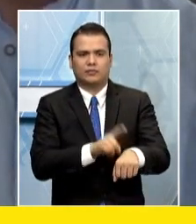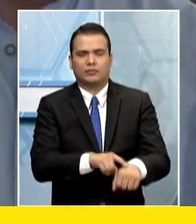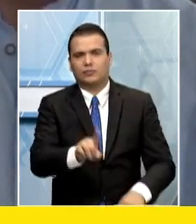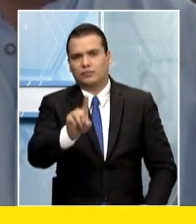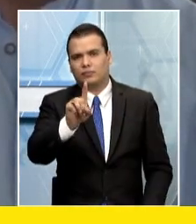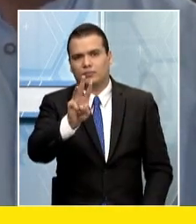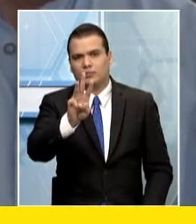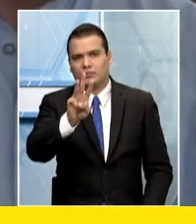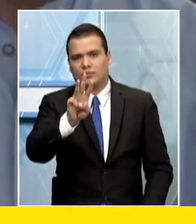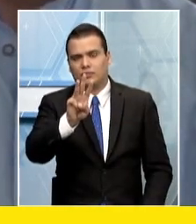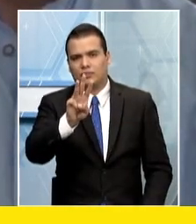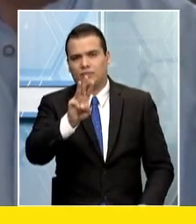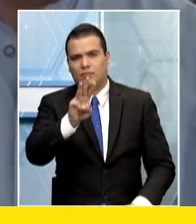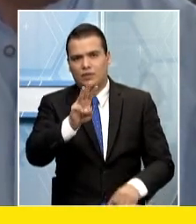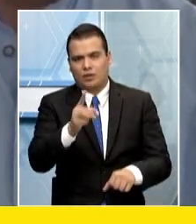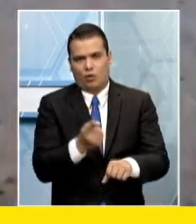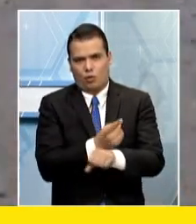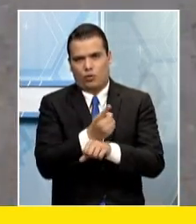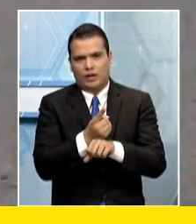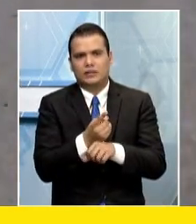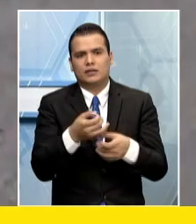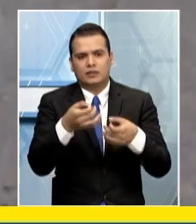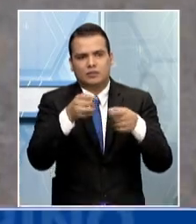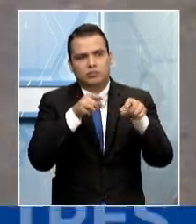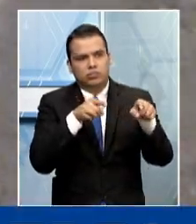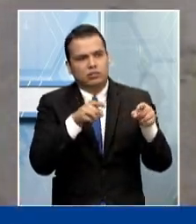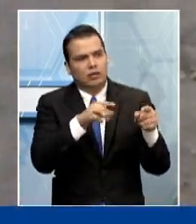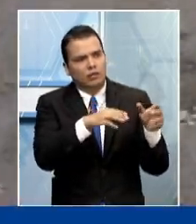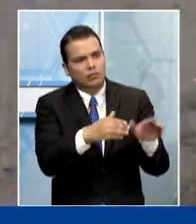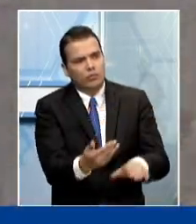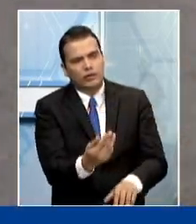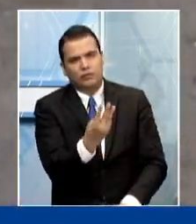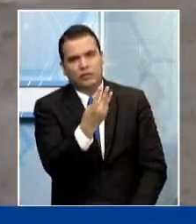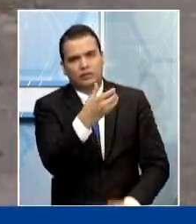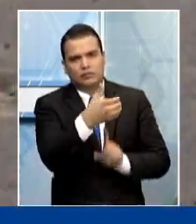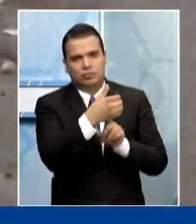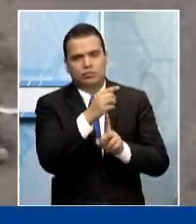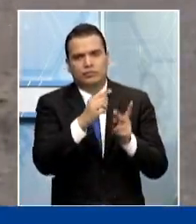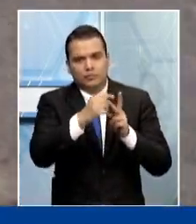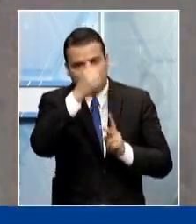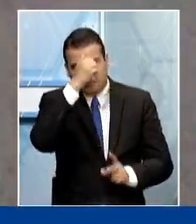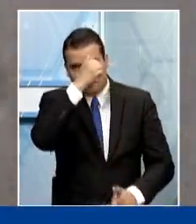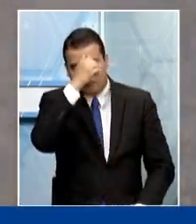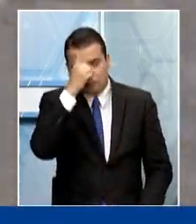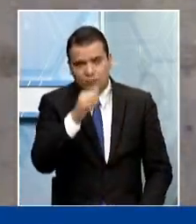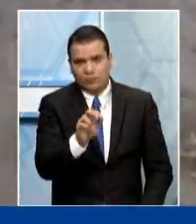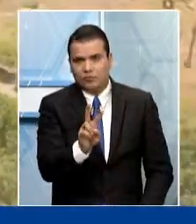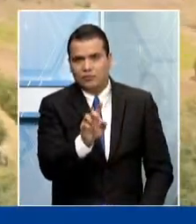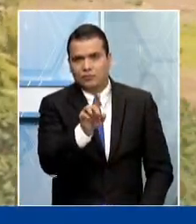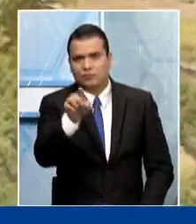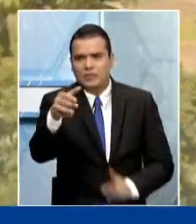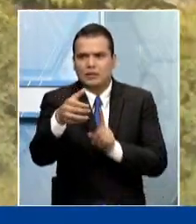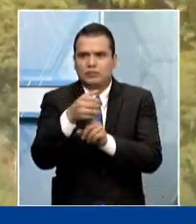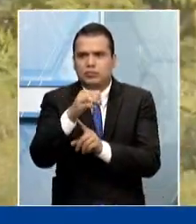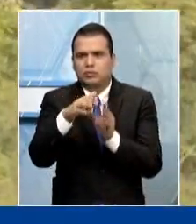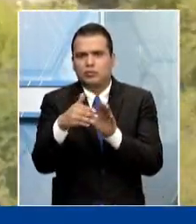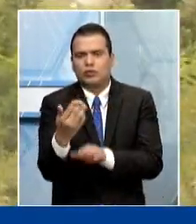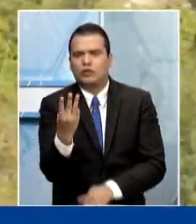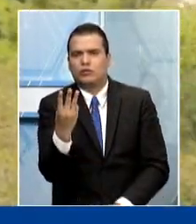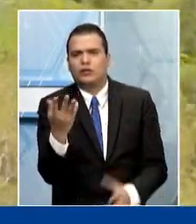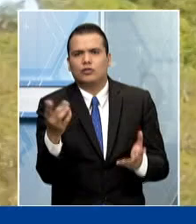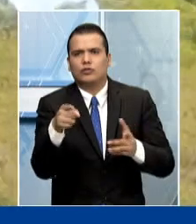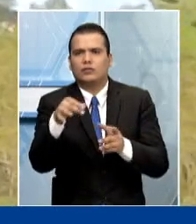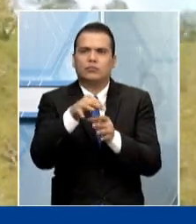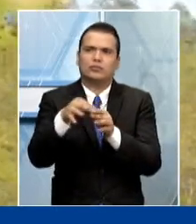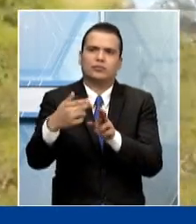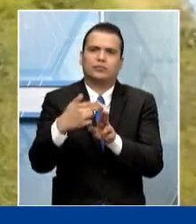cuerpos sin vida en el corregimiento de Caunapí. El domingo 21 de febrero se encontraron tres cuerpos en el corregimiento de Llorente